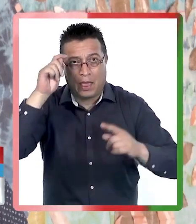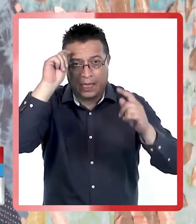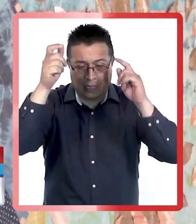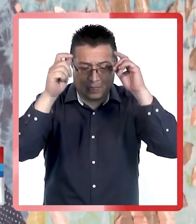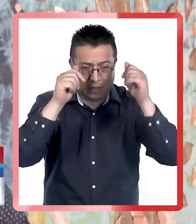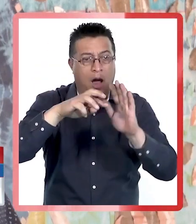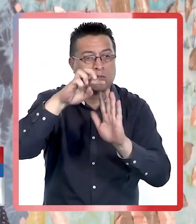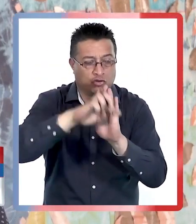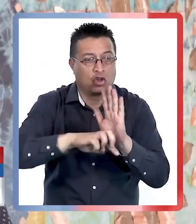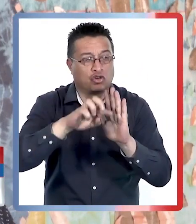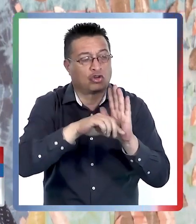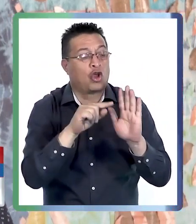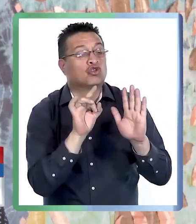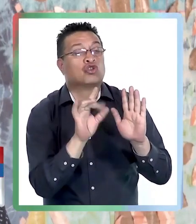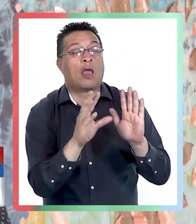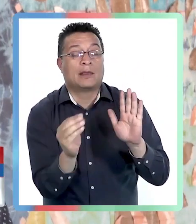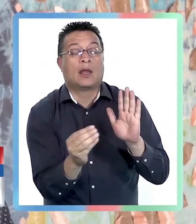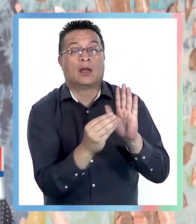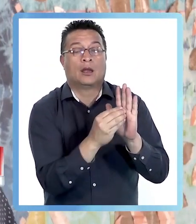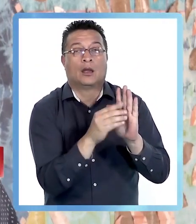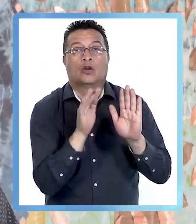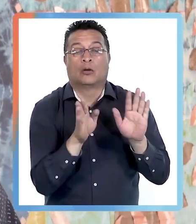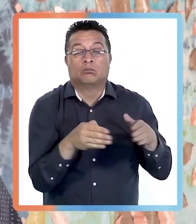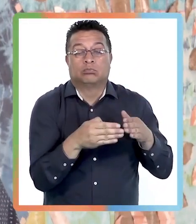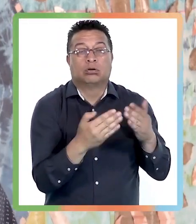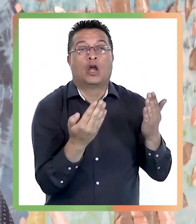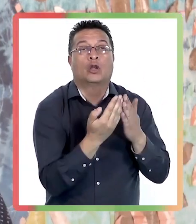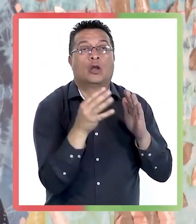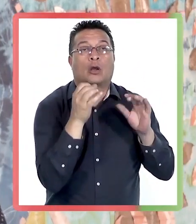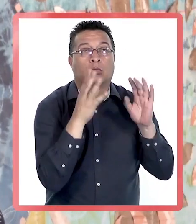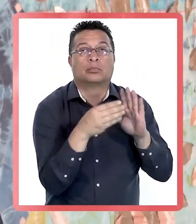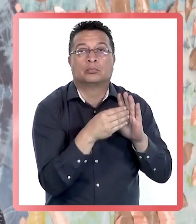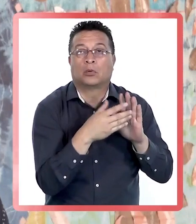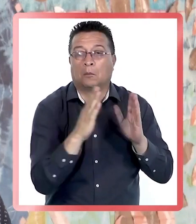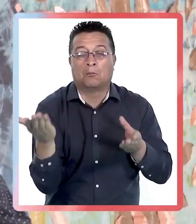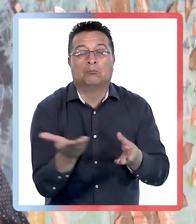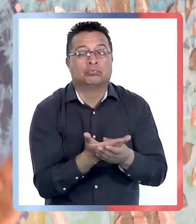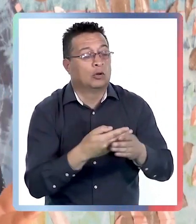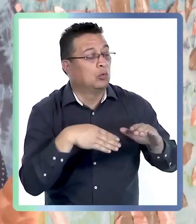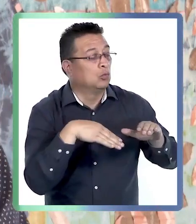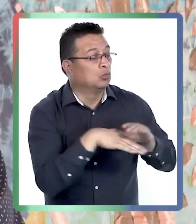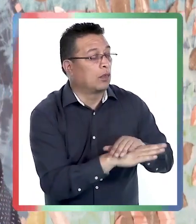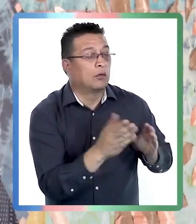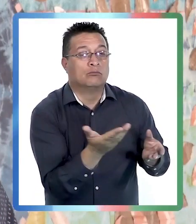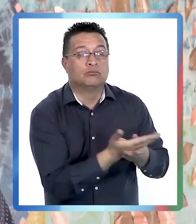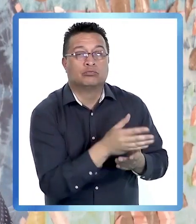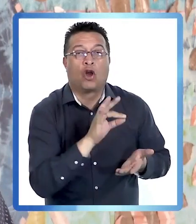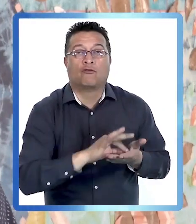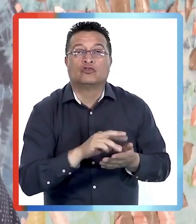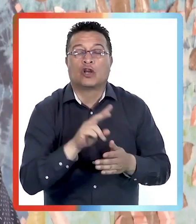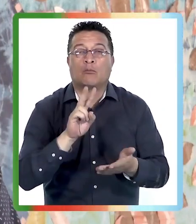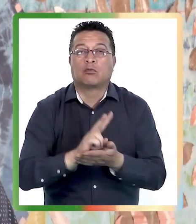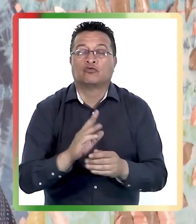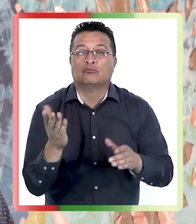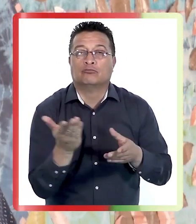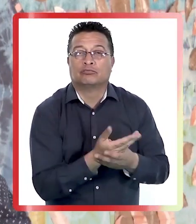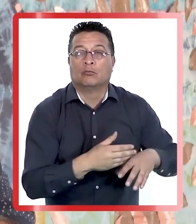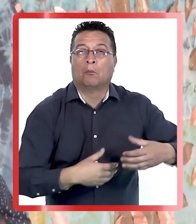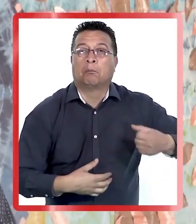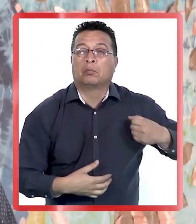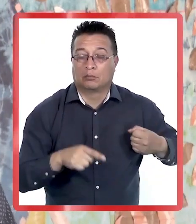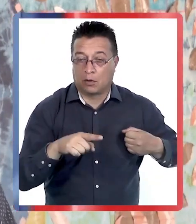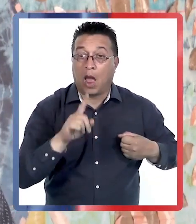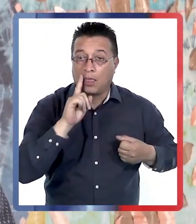ideas muchos proyectos quedan solamente en las cuatro paredes del aula o o se archivan en las oficinas de los profesores